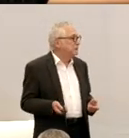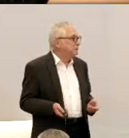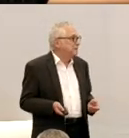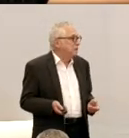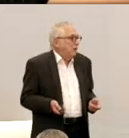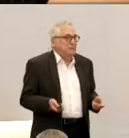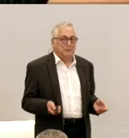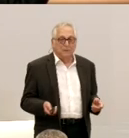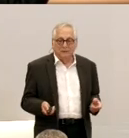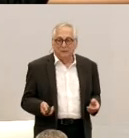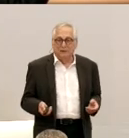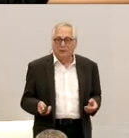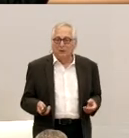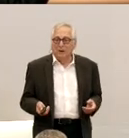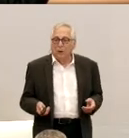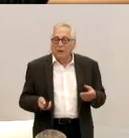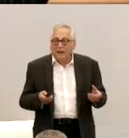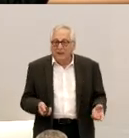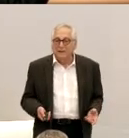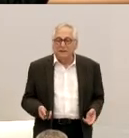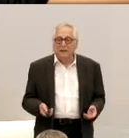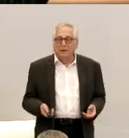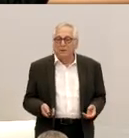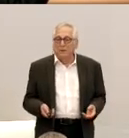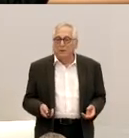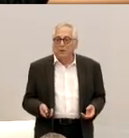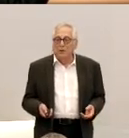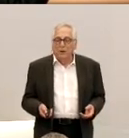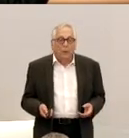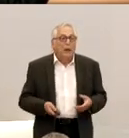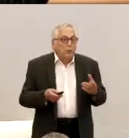sentido Wall Street, o las leyes,